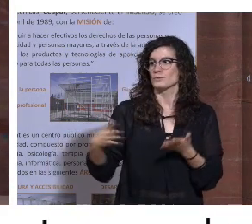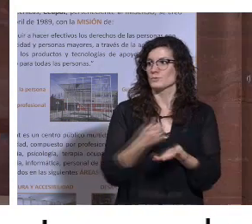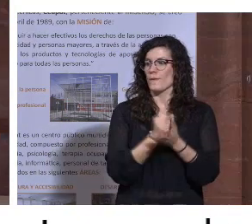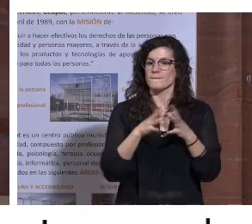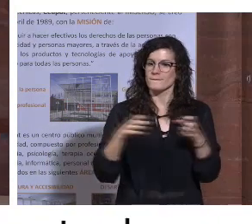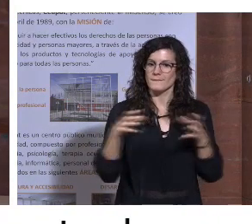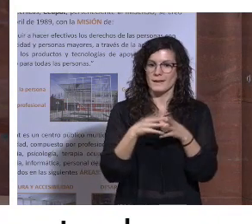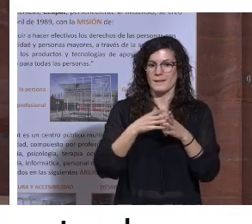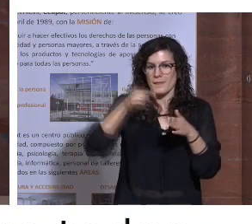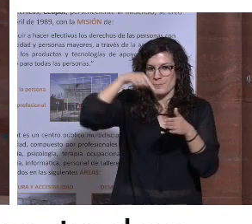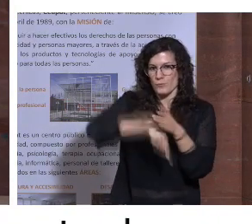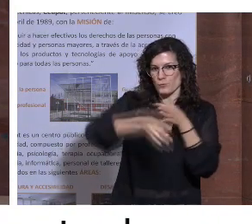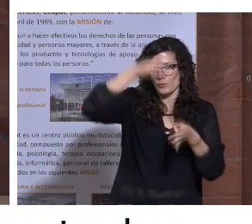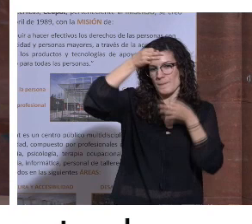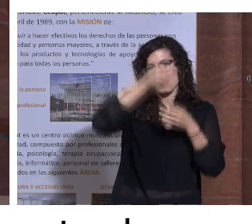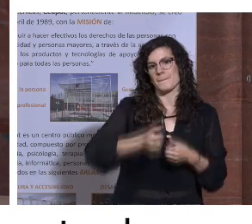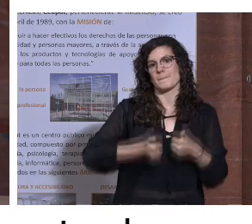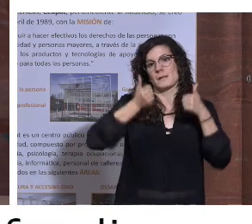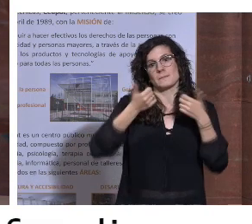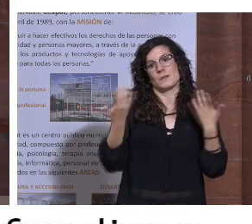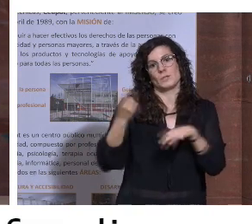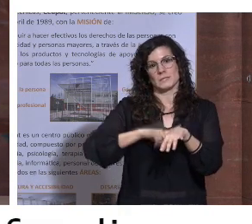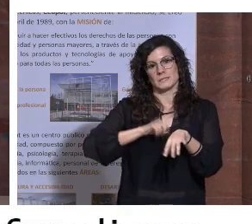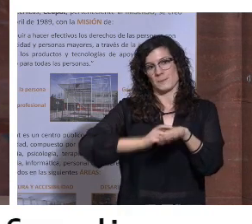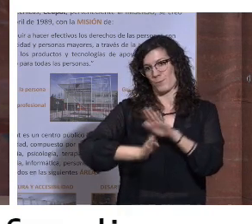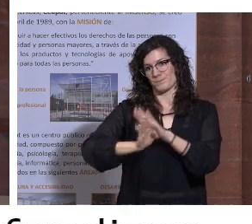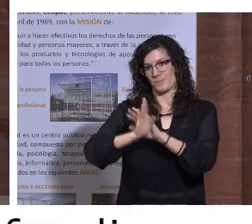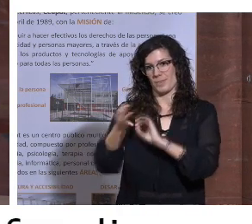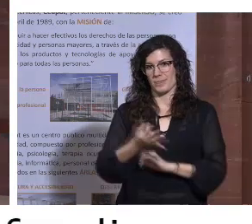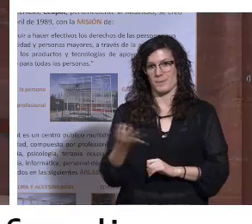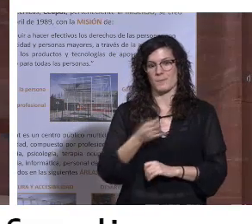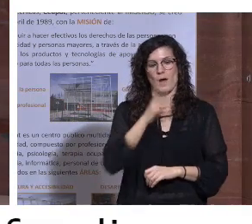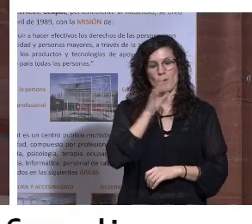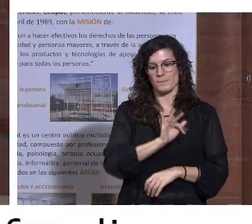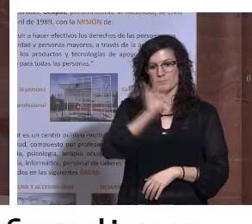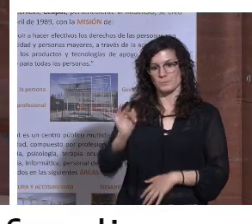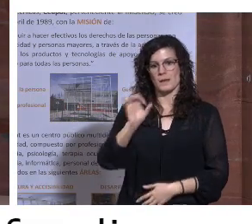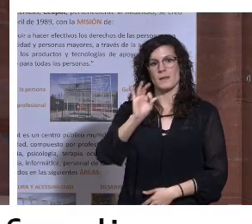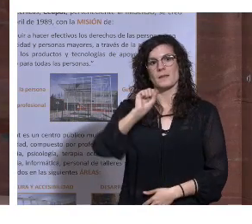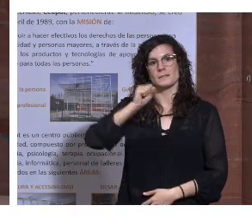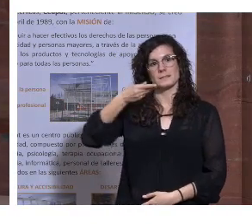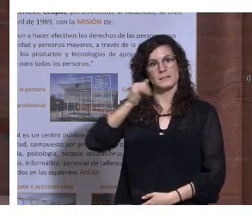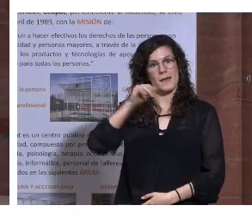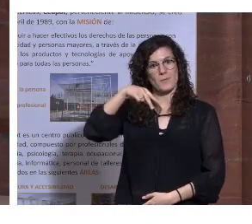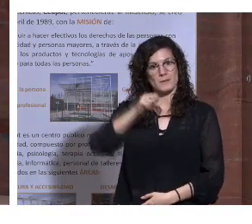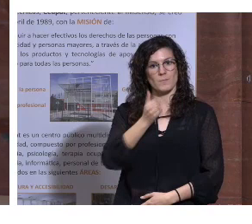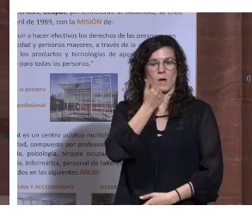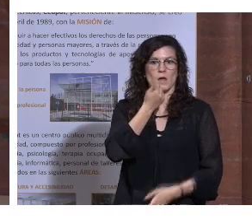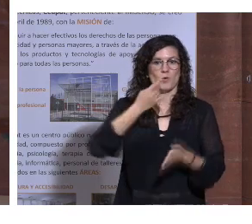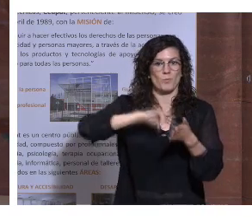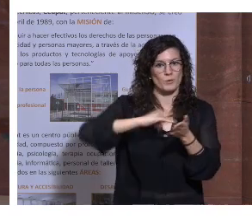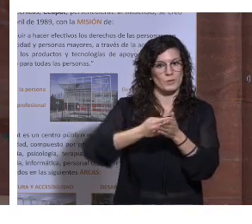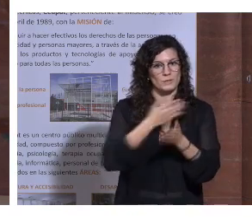ganas de profundizar más, pero tenemos que seguir. Sabina, ¿algún proyecto que nos quieras contar,